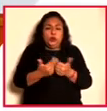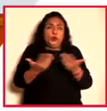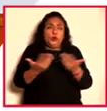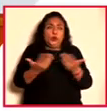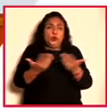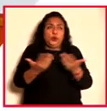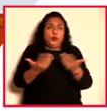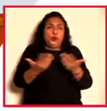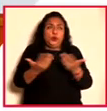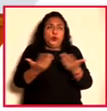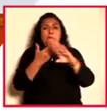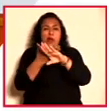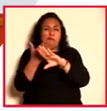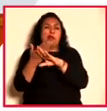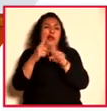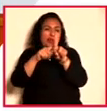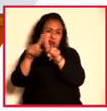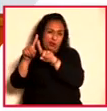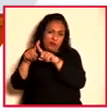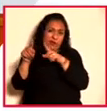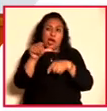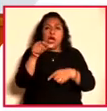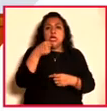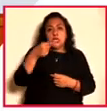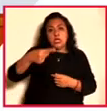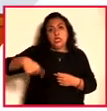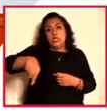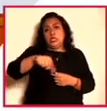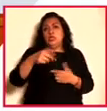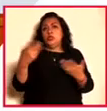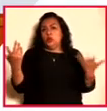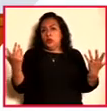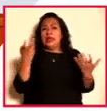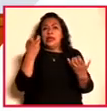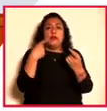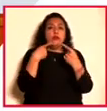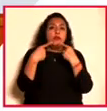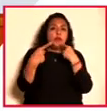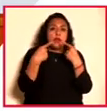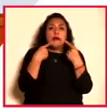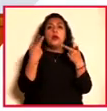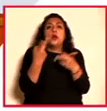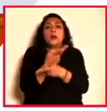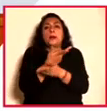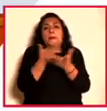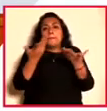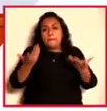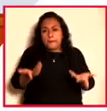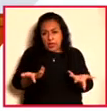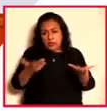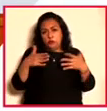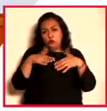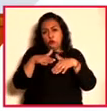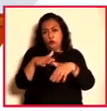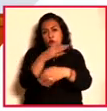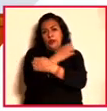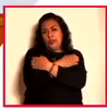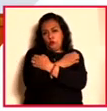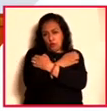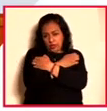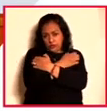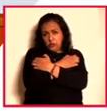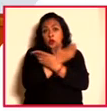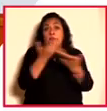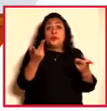muchos niveles, a los niños incluso, ¿no? Y se va a dialogar sobre lo que ocurre en términos de la educación, qué ha